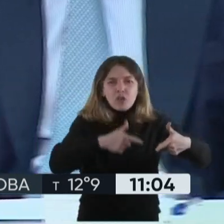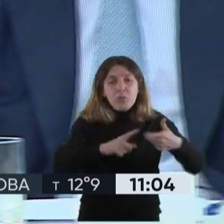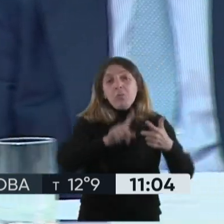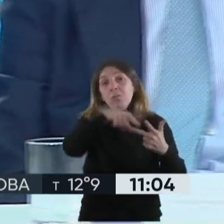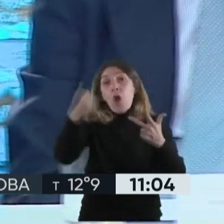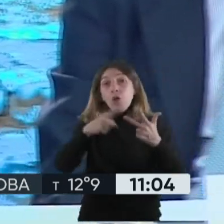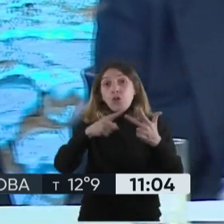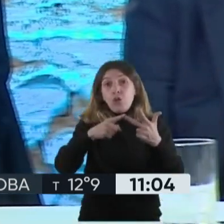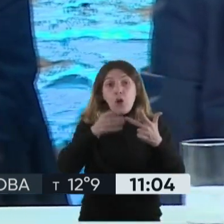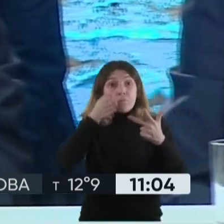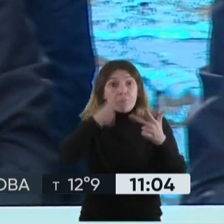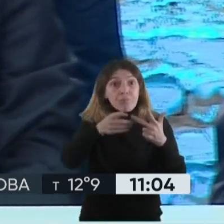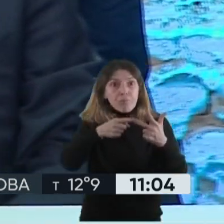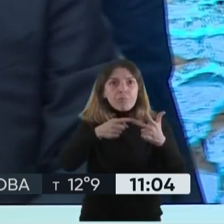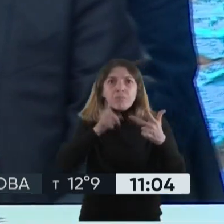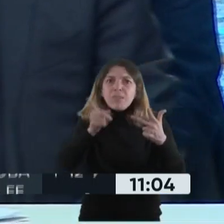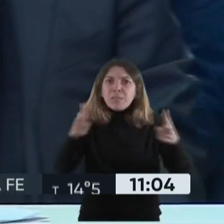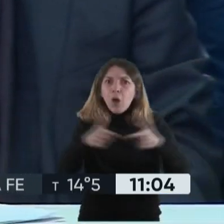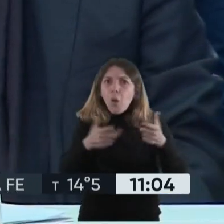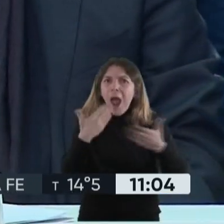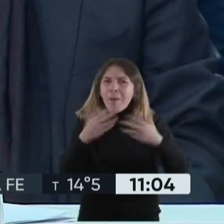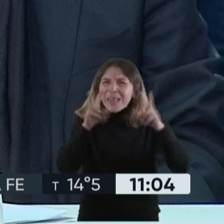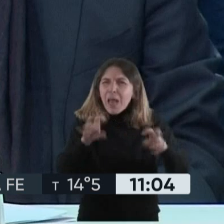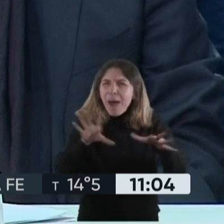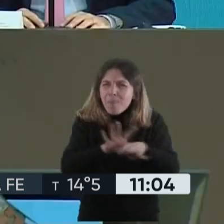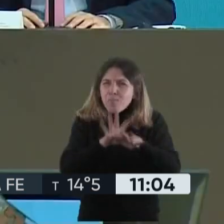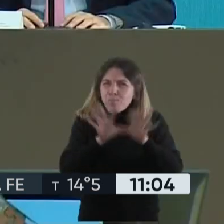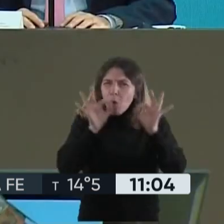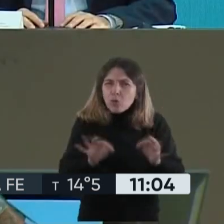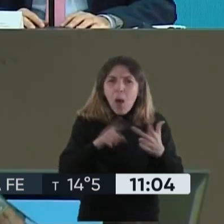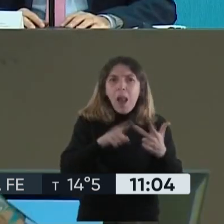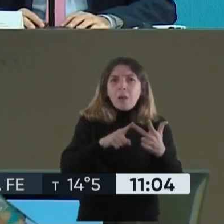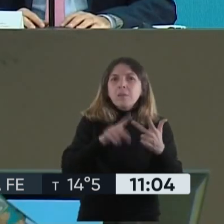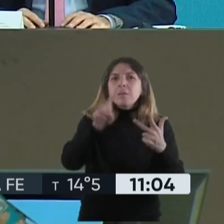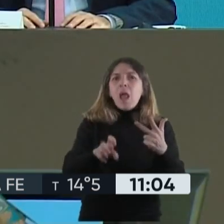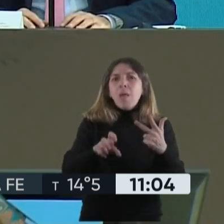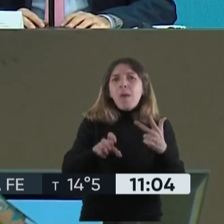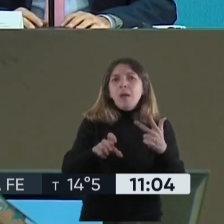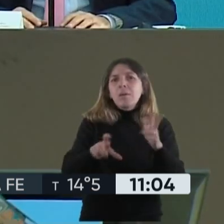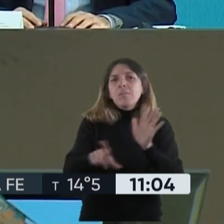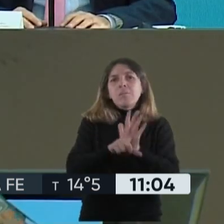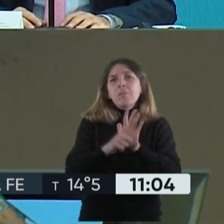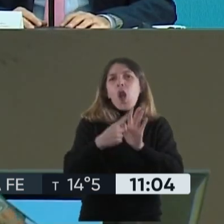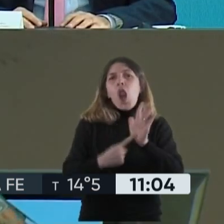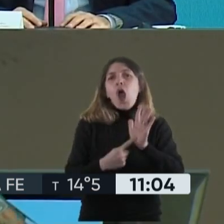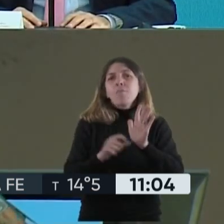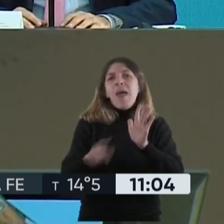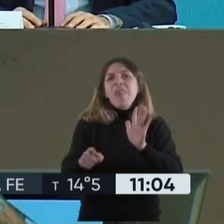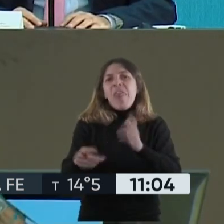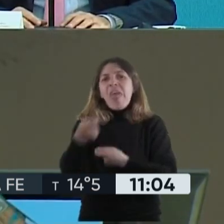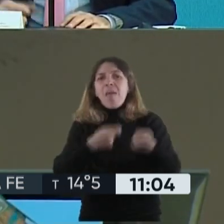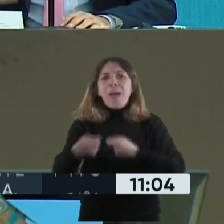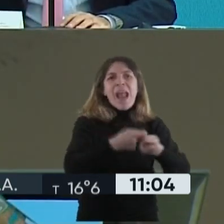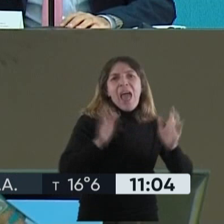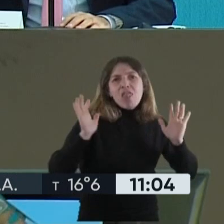presidente específicamente en esta reunión, tiene que ver con las reglas de juego. Reglas de juego